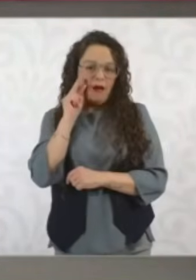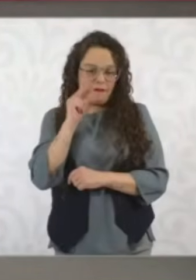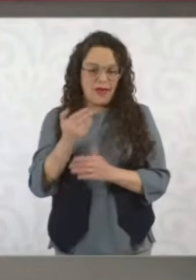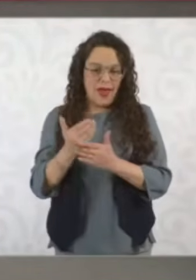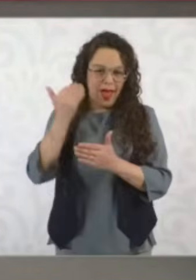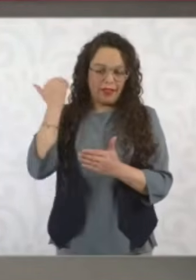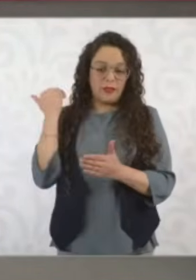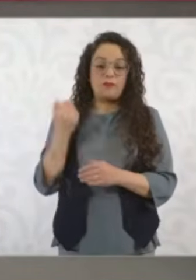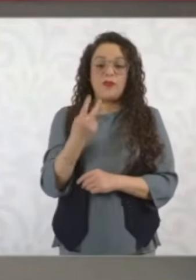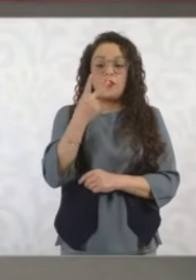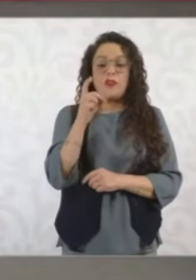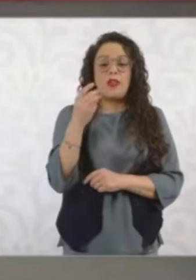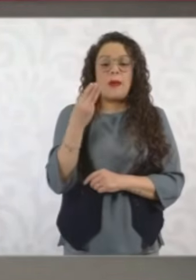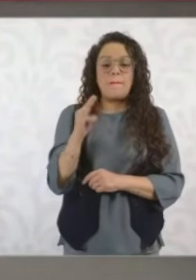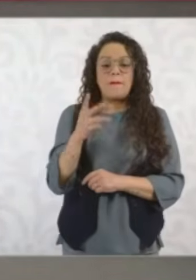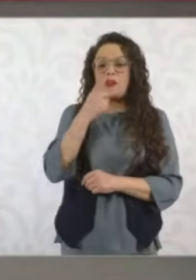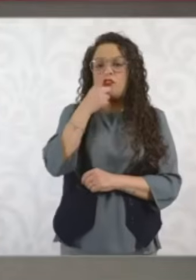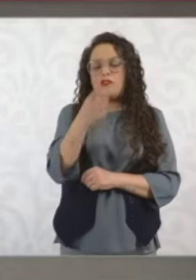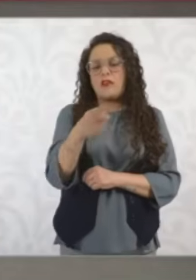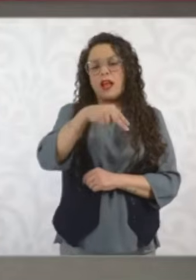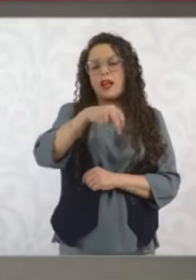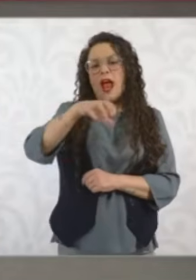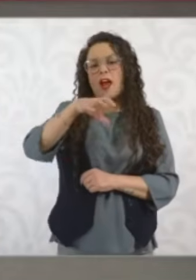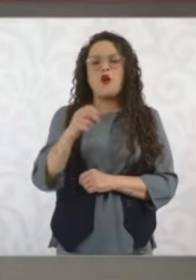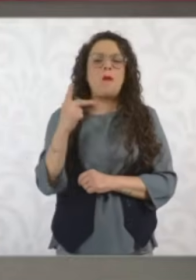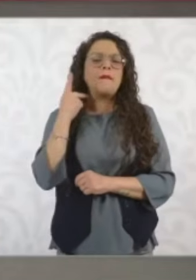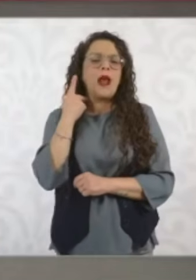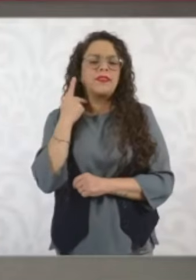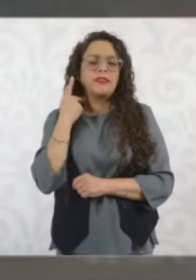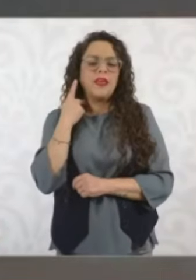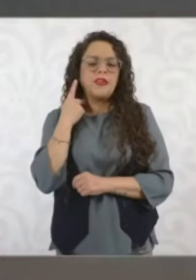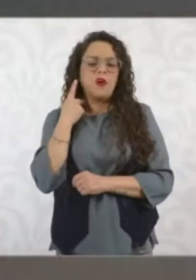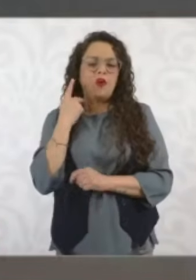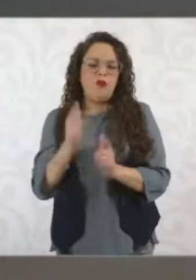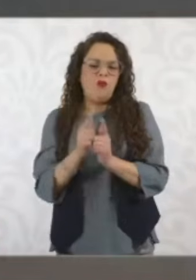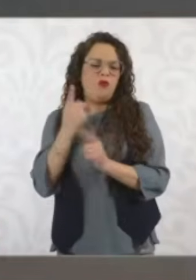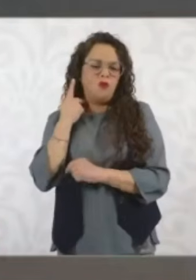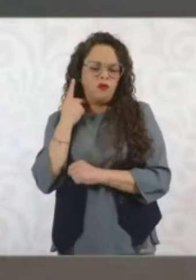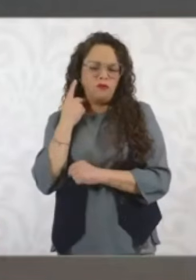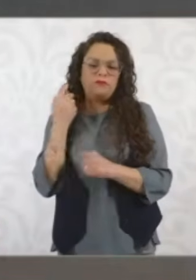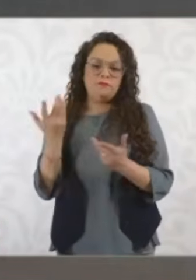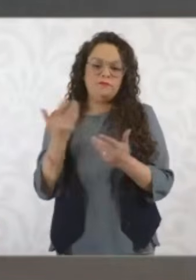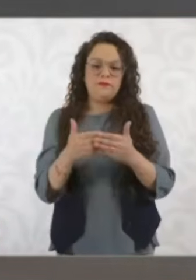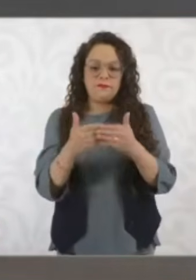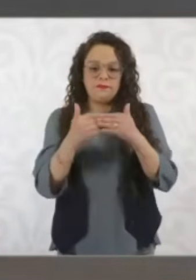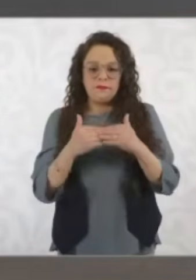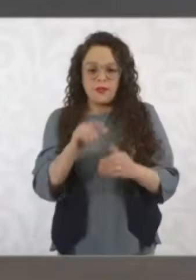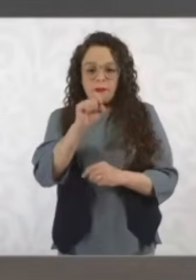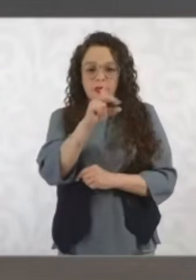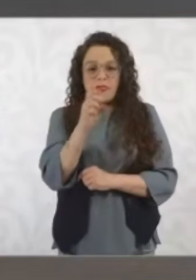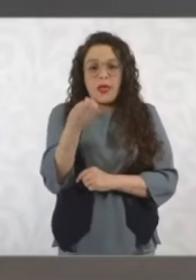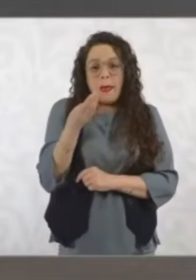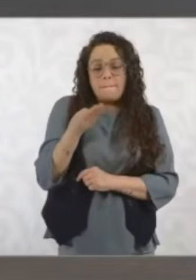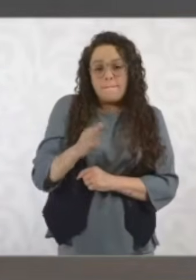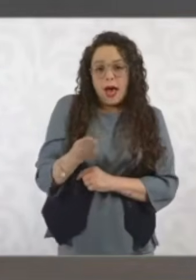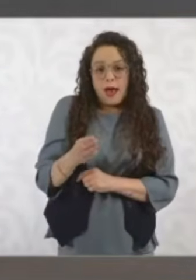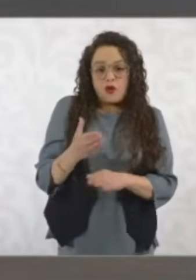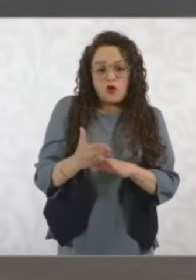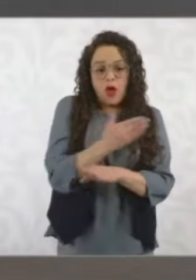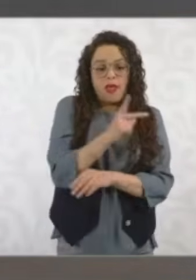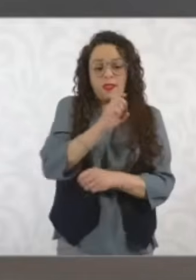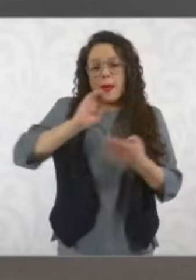mayo, narcopartido. El 20 de mayo, antes del